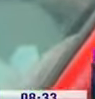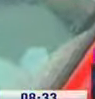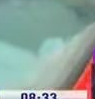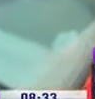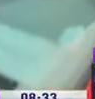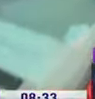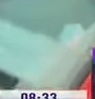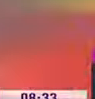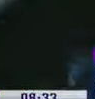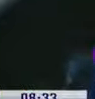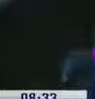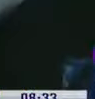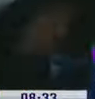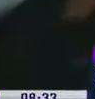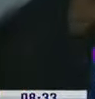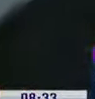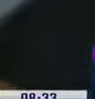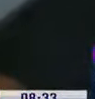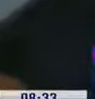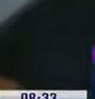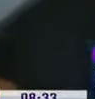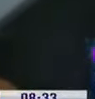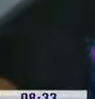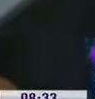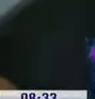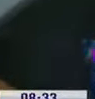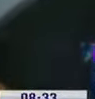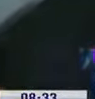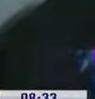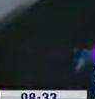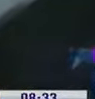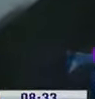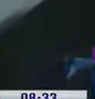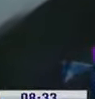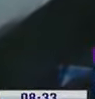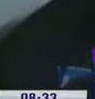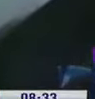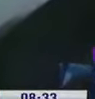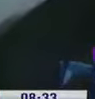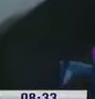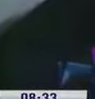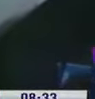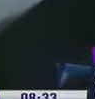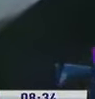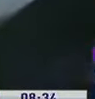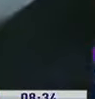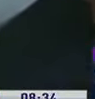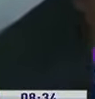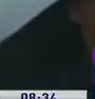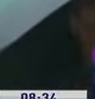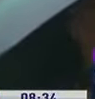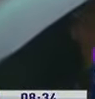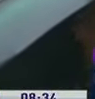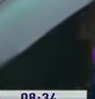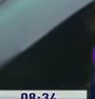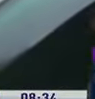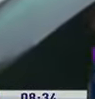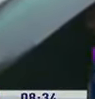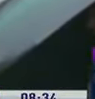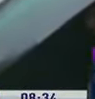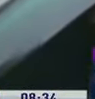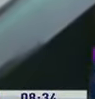ciclovía. Papeles. ¿Y su? ¿Papeles? ¿Ah? Papeles, sí, duro, muchachos. En la casa. Ahora sí, tiene